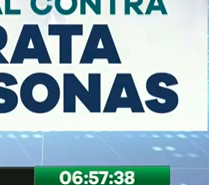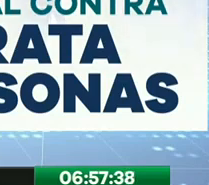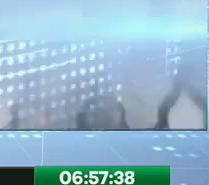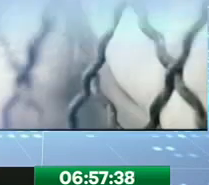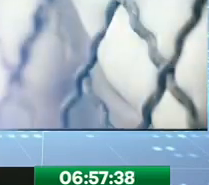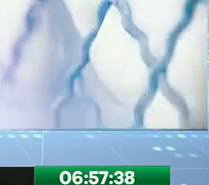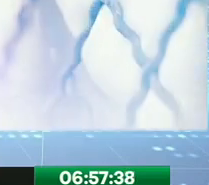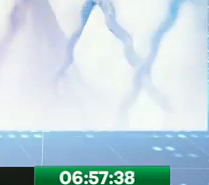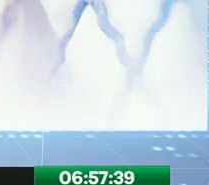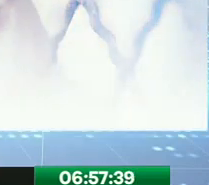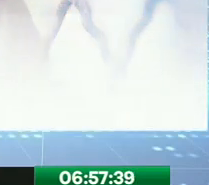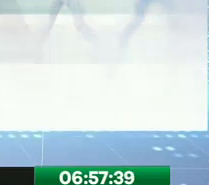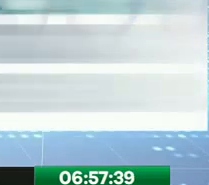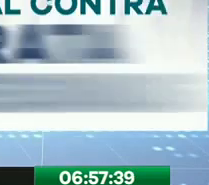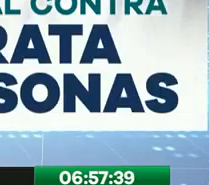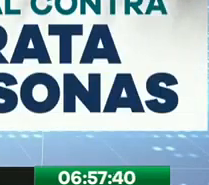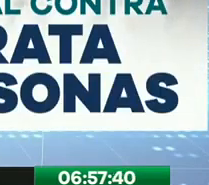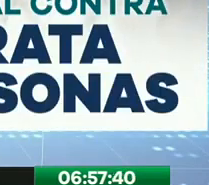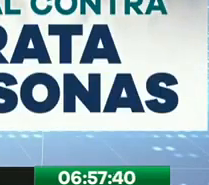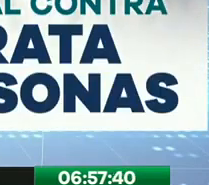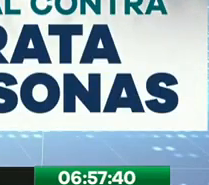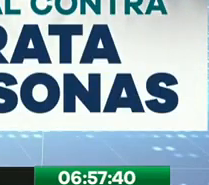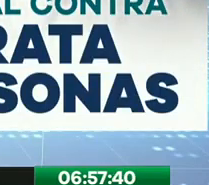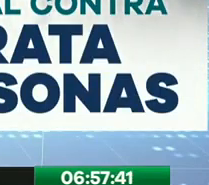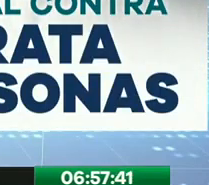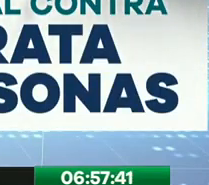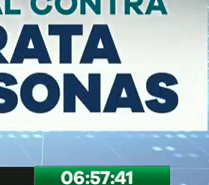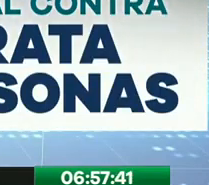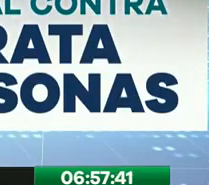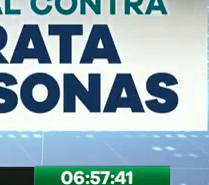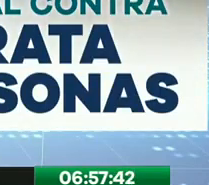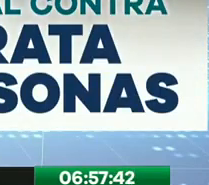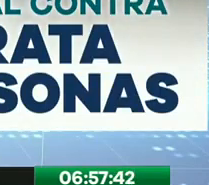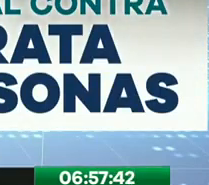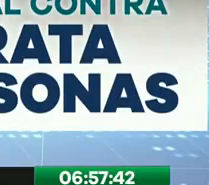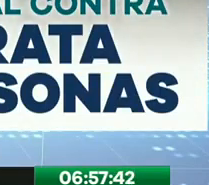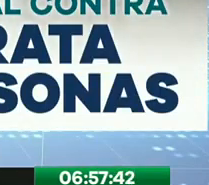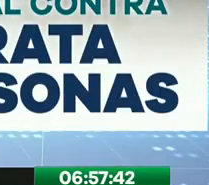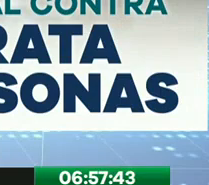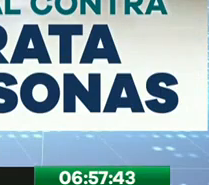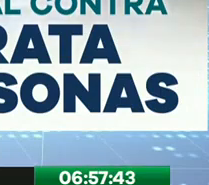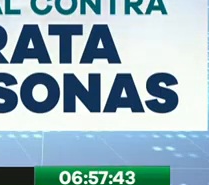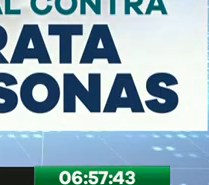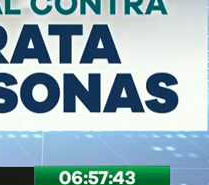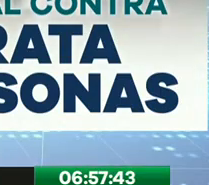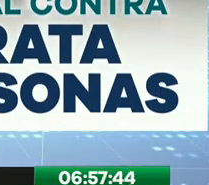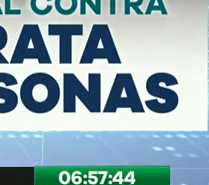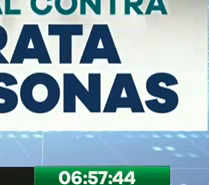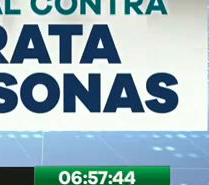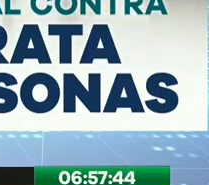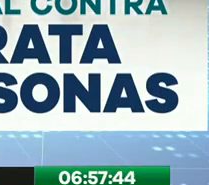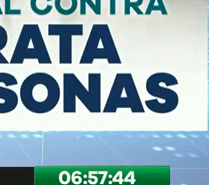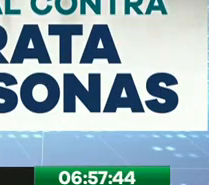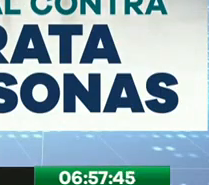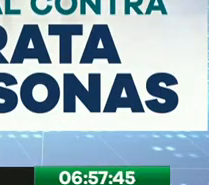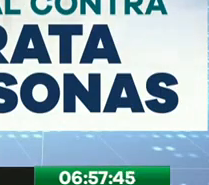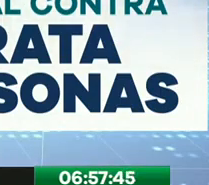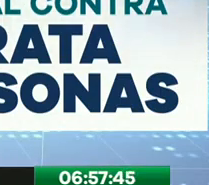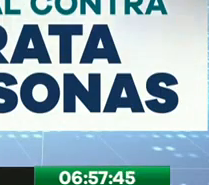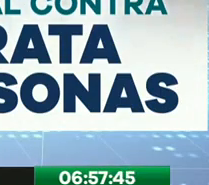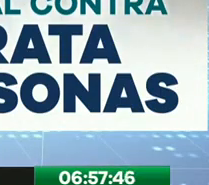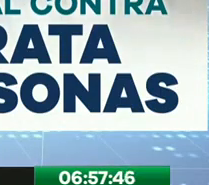extremadamente vergonzoso que debería erradicarse por completo en cualquier parte del mundo. Si